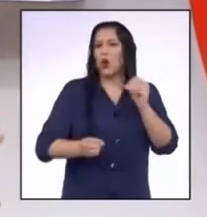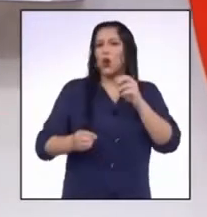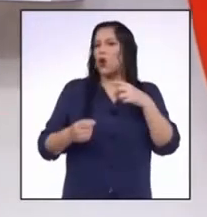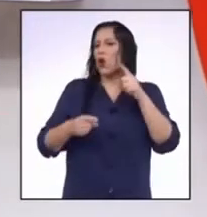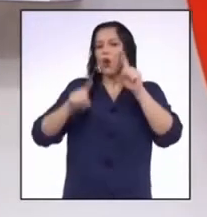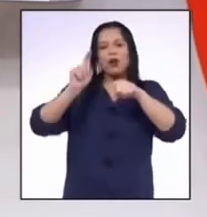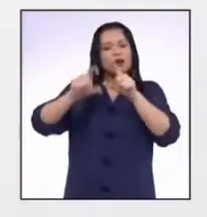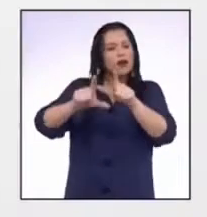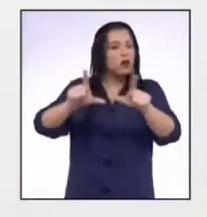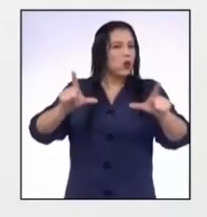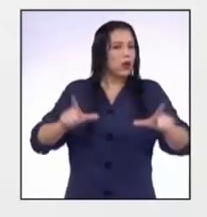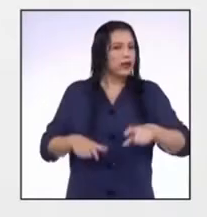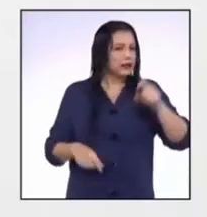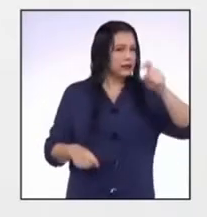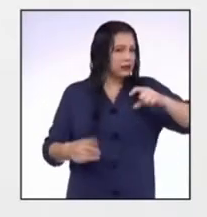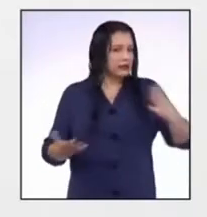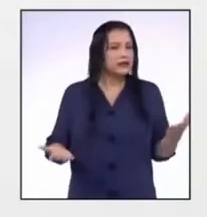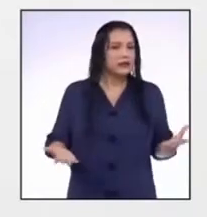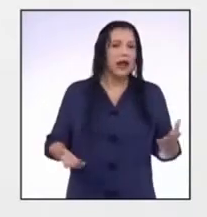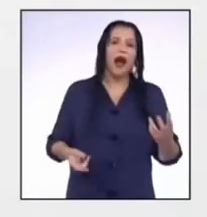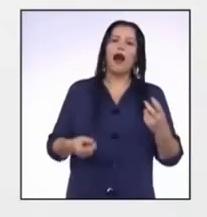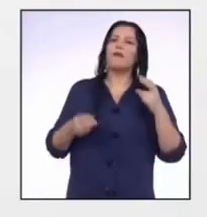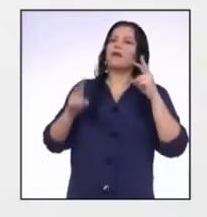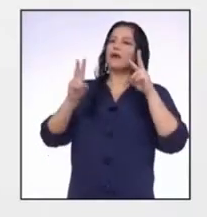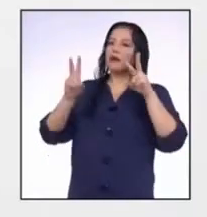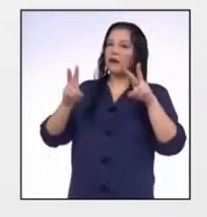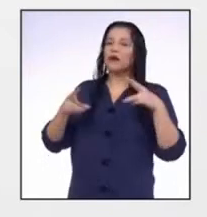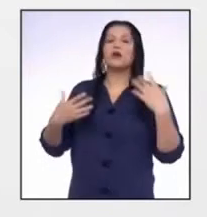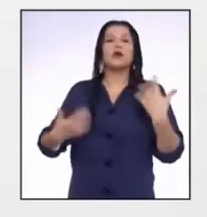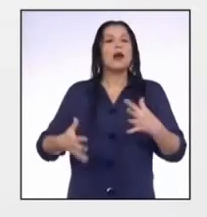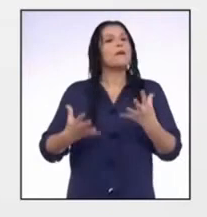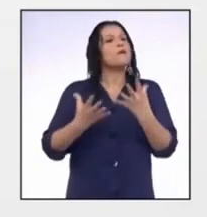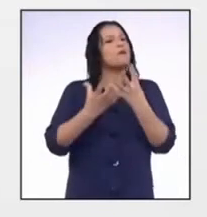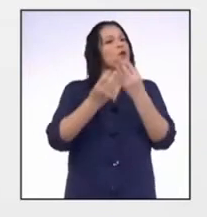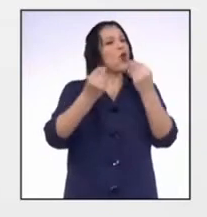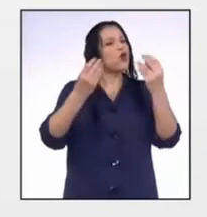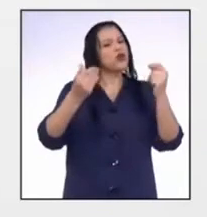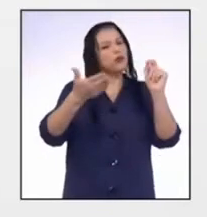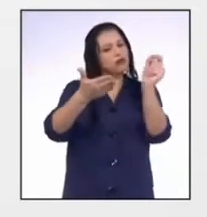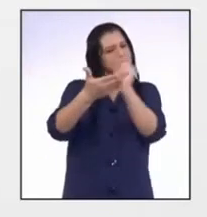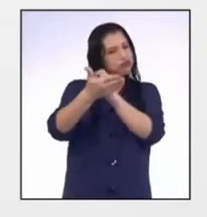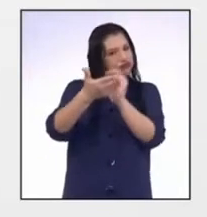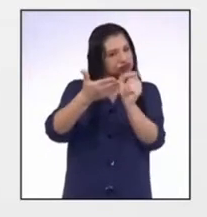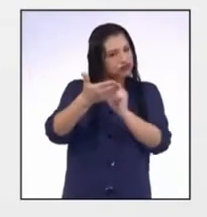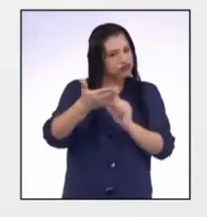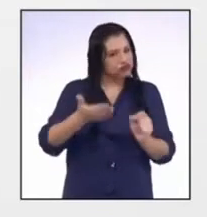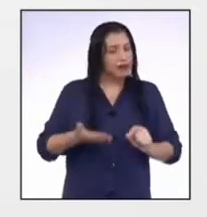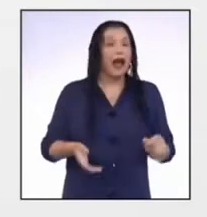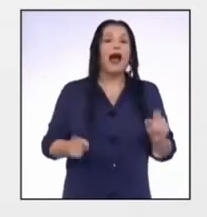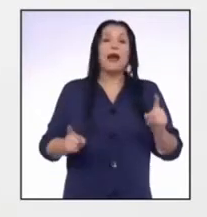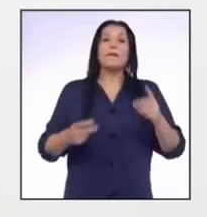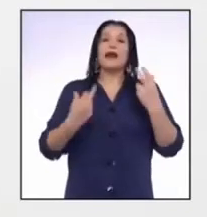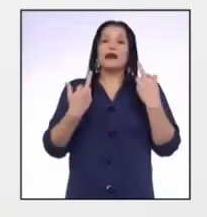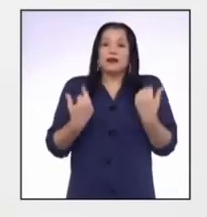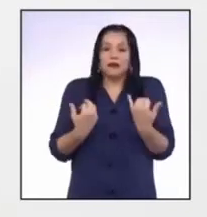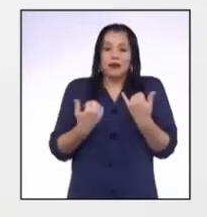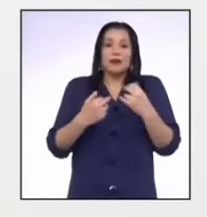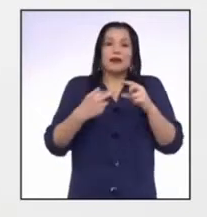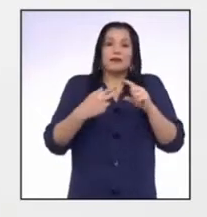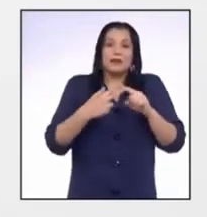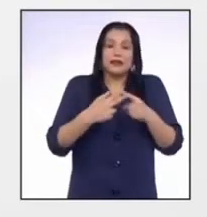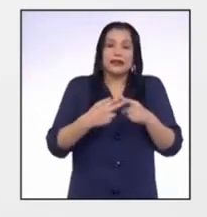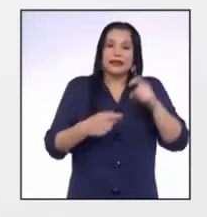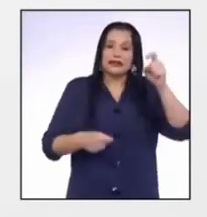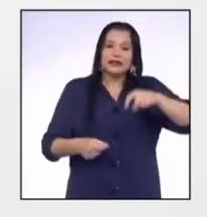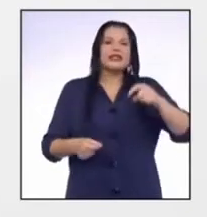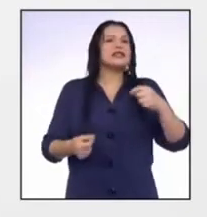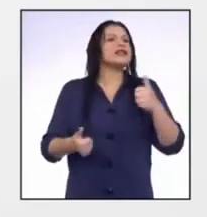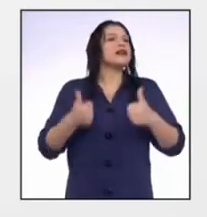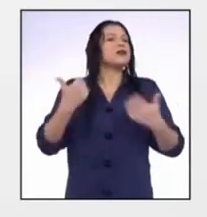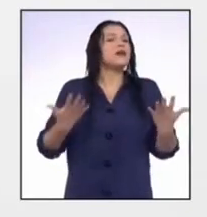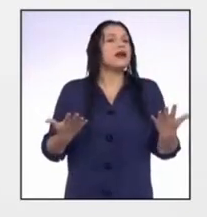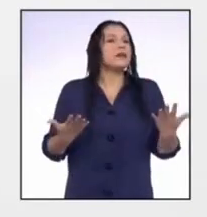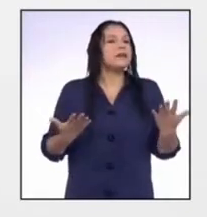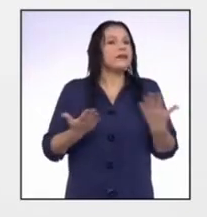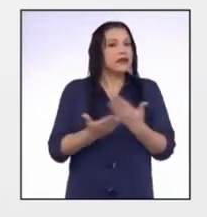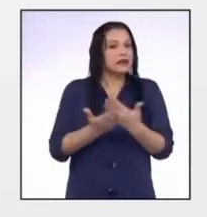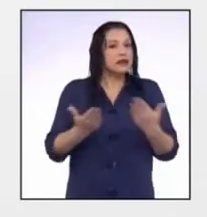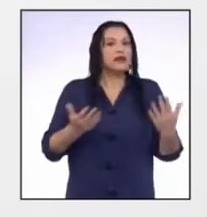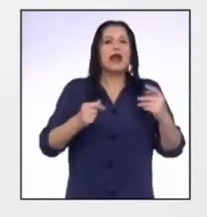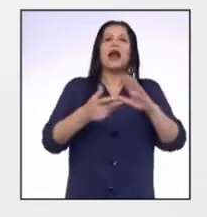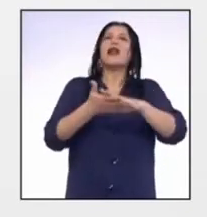se necesite. Por lo que veo, hay mucho por escribir. Para comenzar, es necesario que tengas a la mano